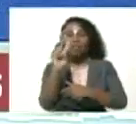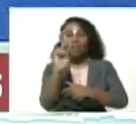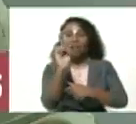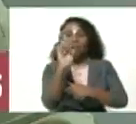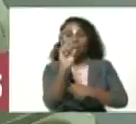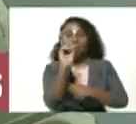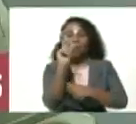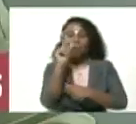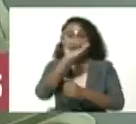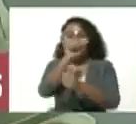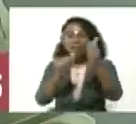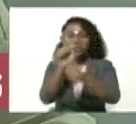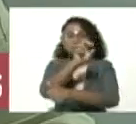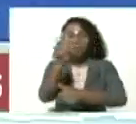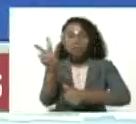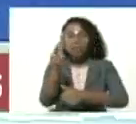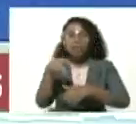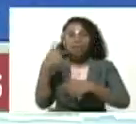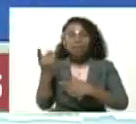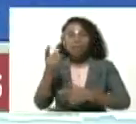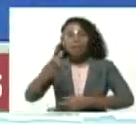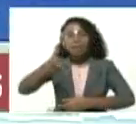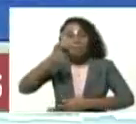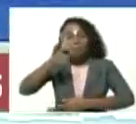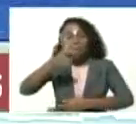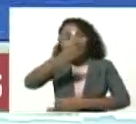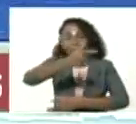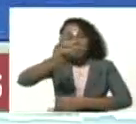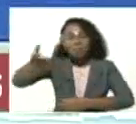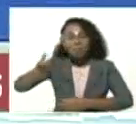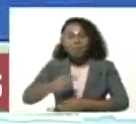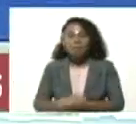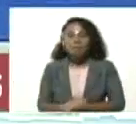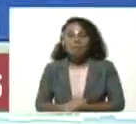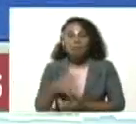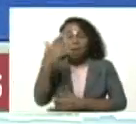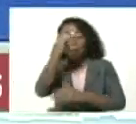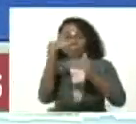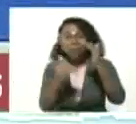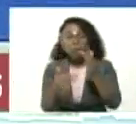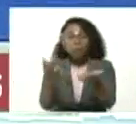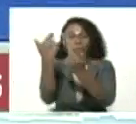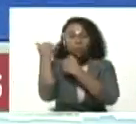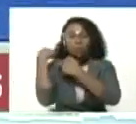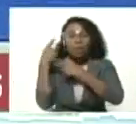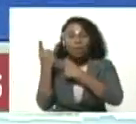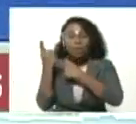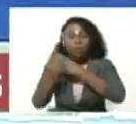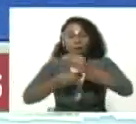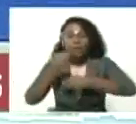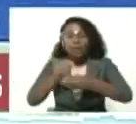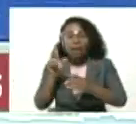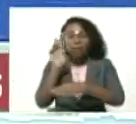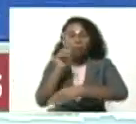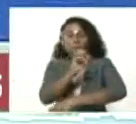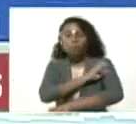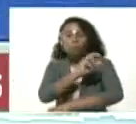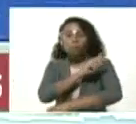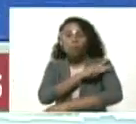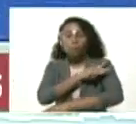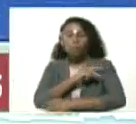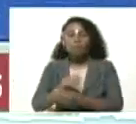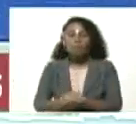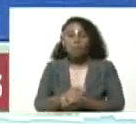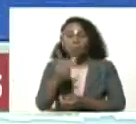el vicepresidente de Seguridad Ciudadana, que tiene bajo su jurisdicción Protección Civil, el